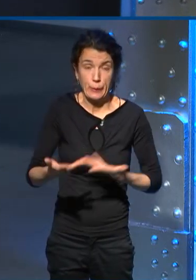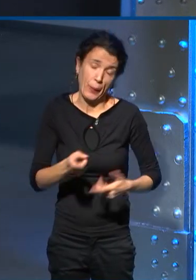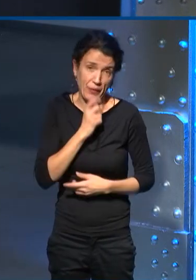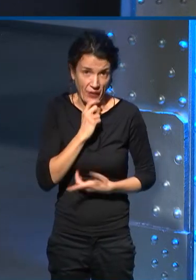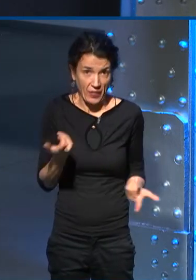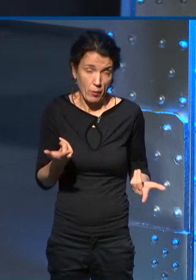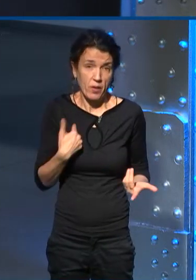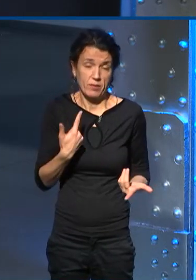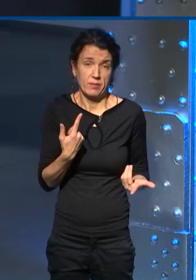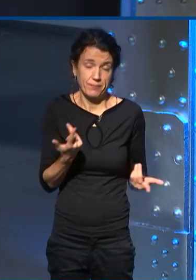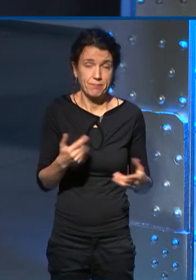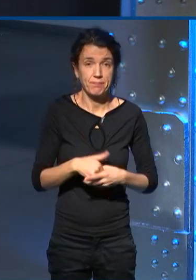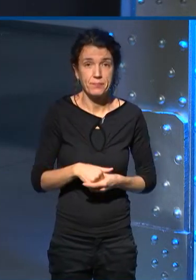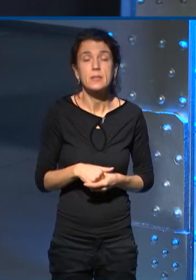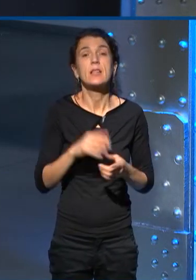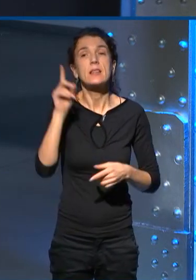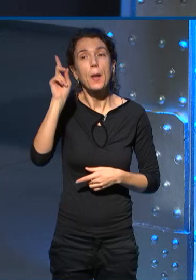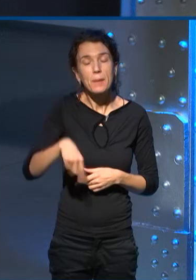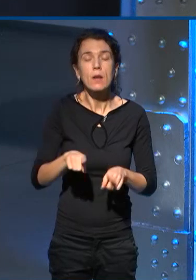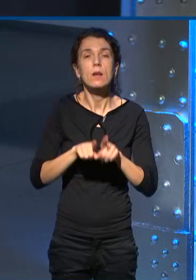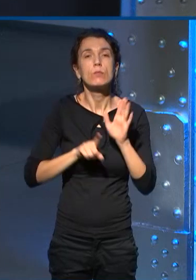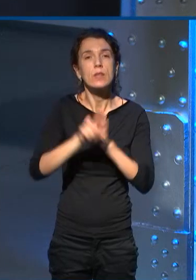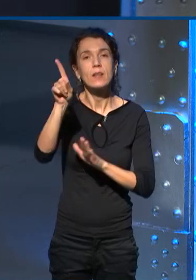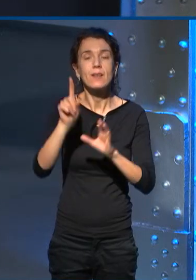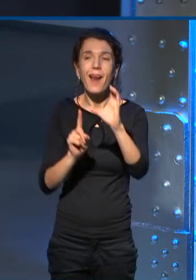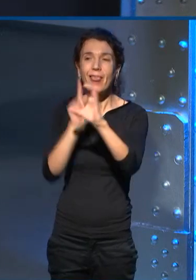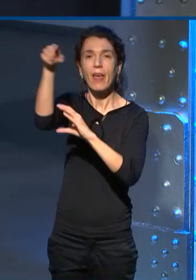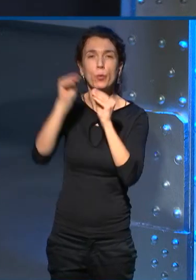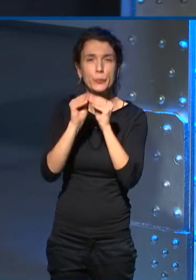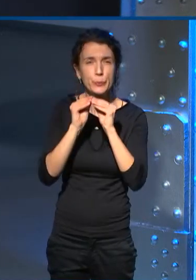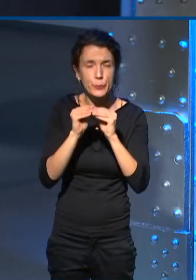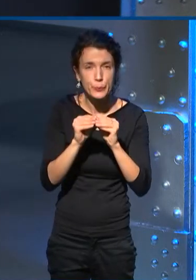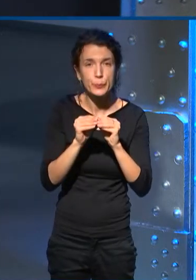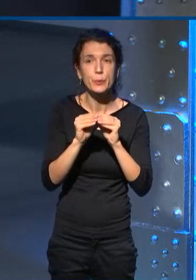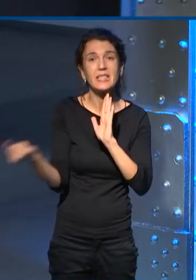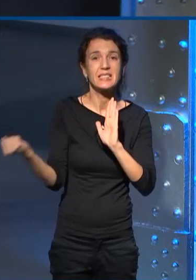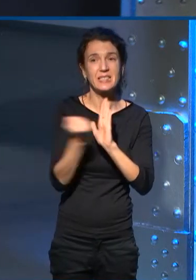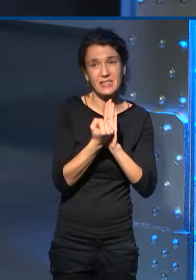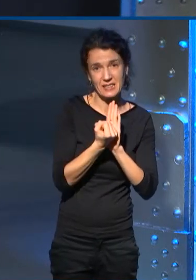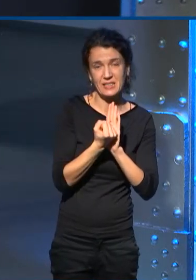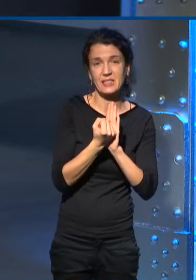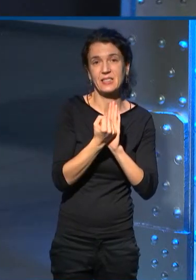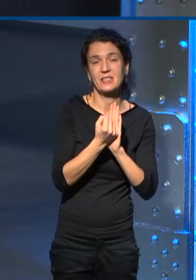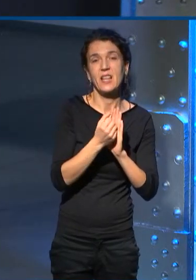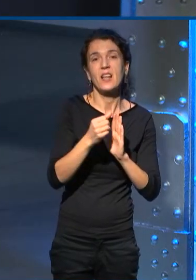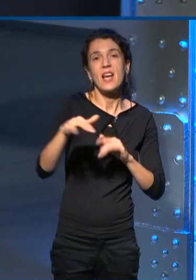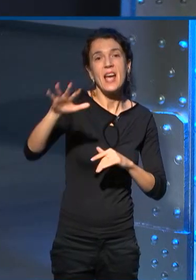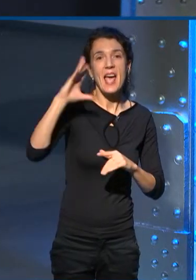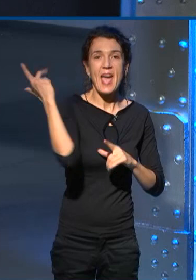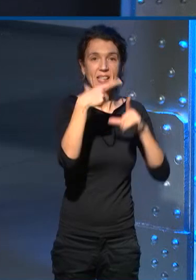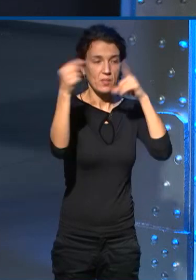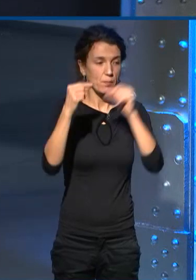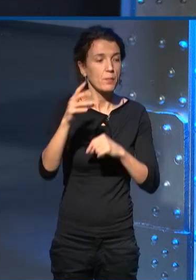complicado. Pues bien, y se está desarrollando un lanzador. Esto son las siglas, dicen Space Launch